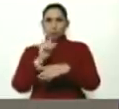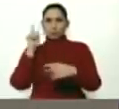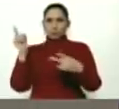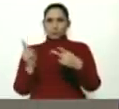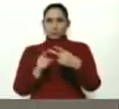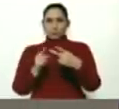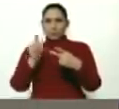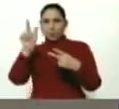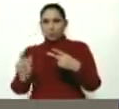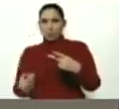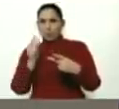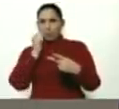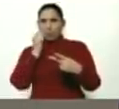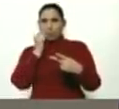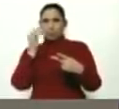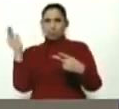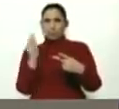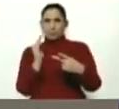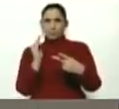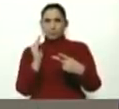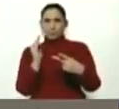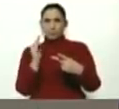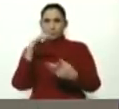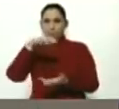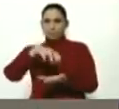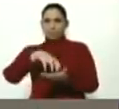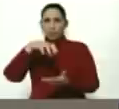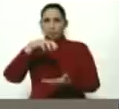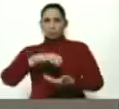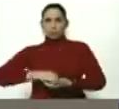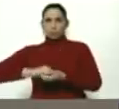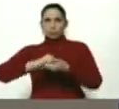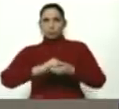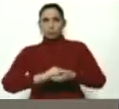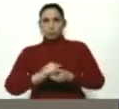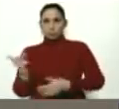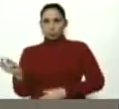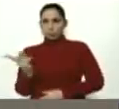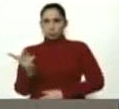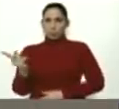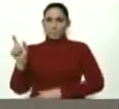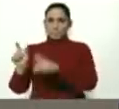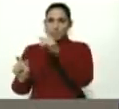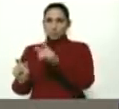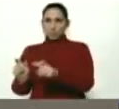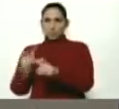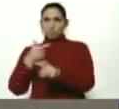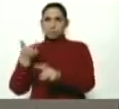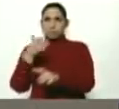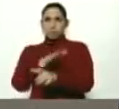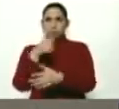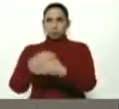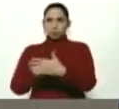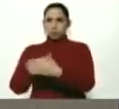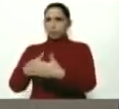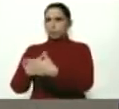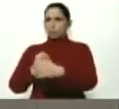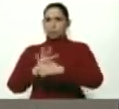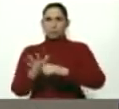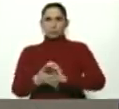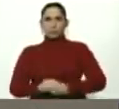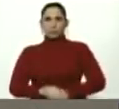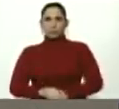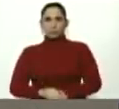señor que proviene del estado Trujillo. Ambos lamentablemente fallecieron en su lucha contra